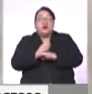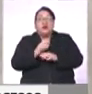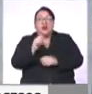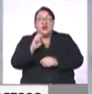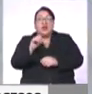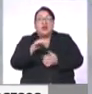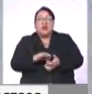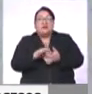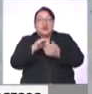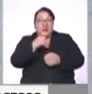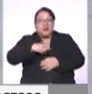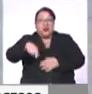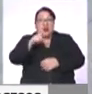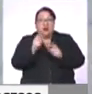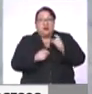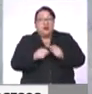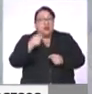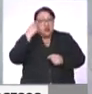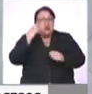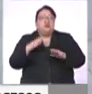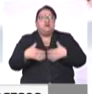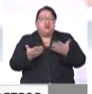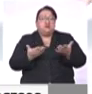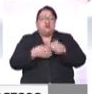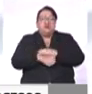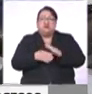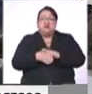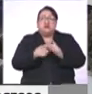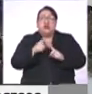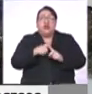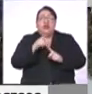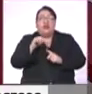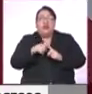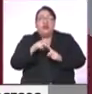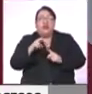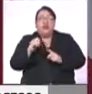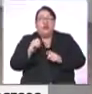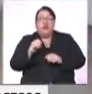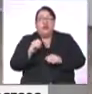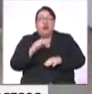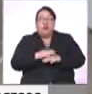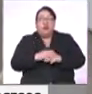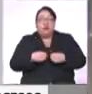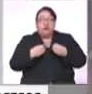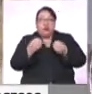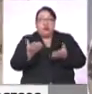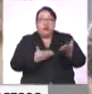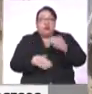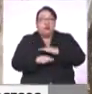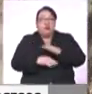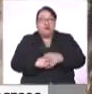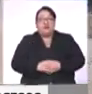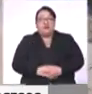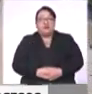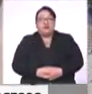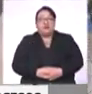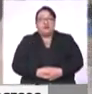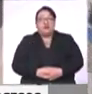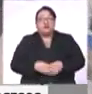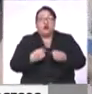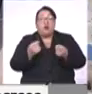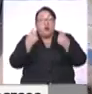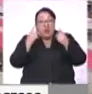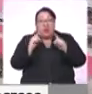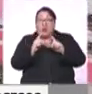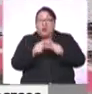de que la población involucrada pueda acceder a la titulación predial y a la dotación de servicios básicos en condiciones